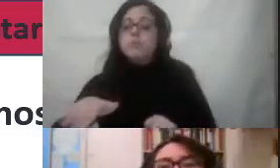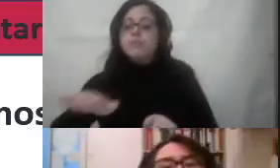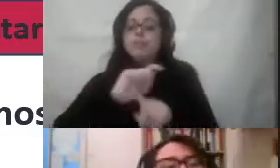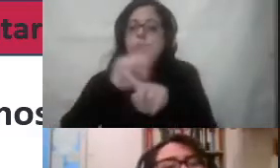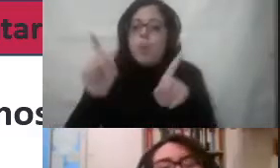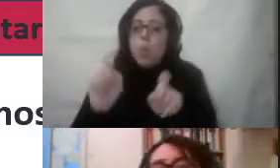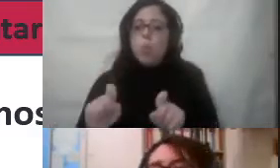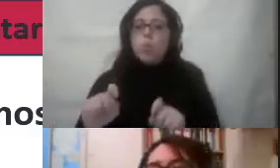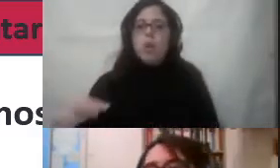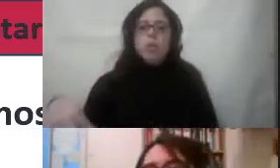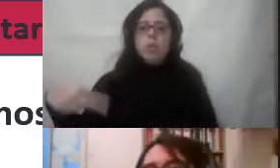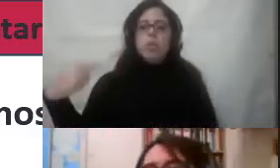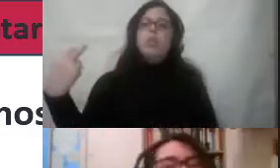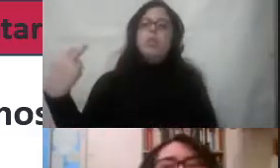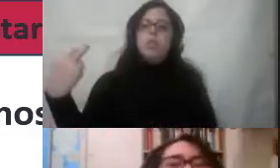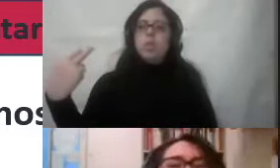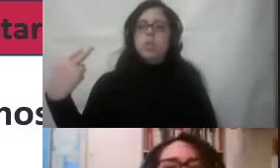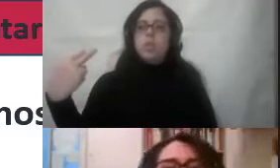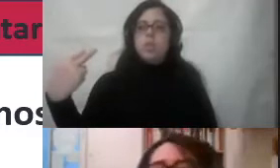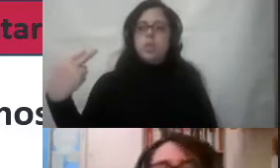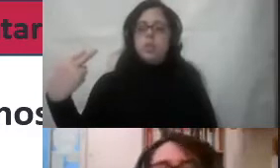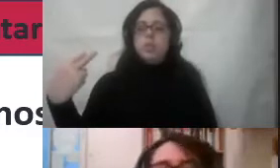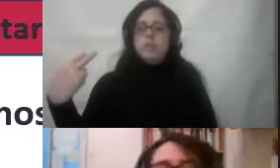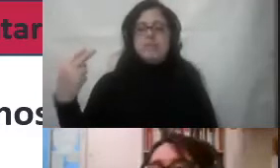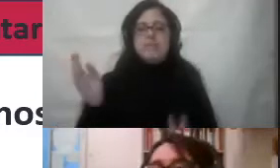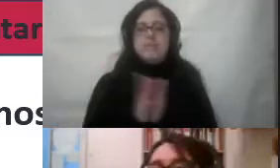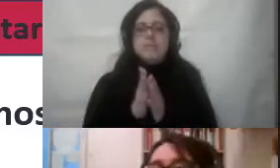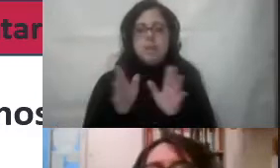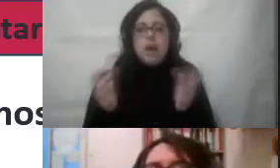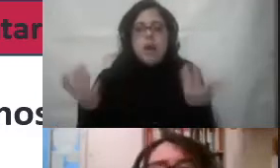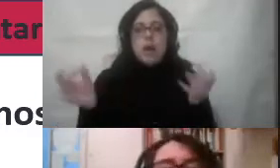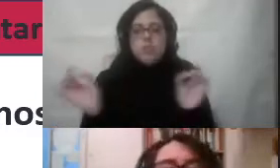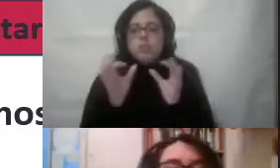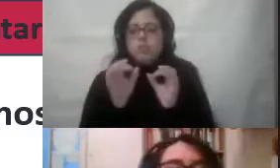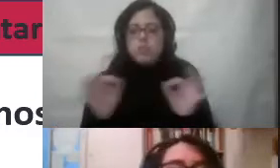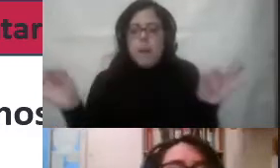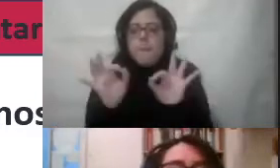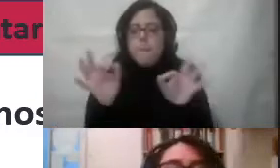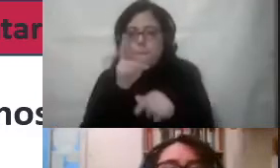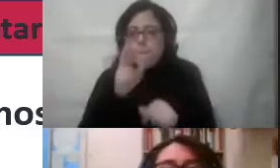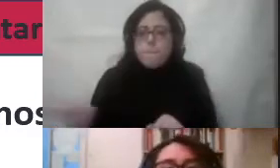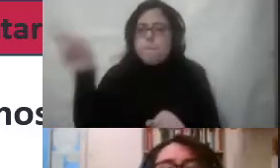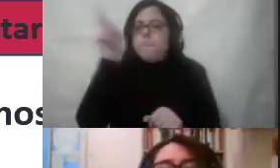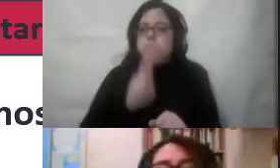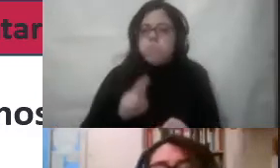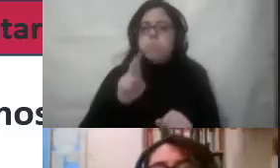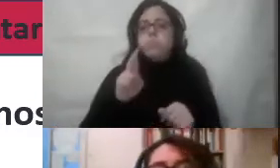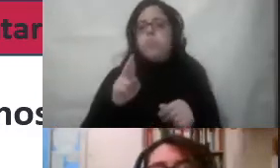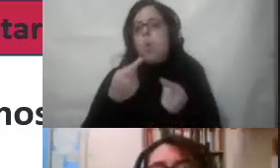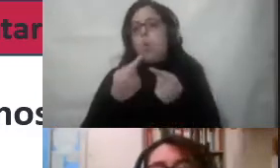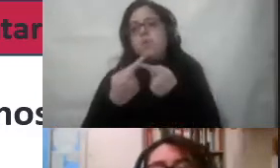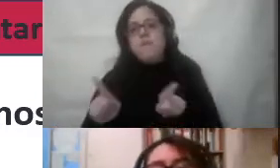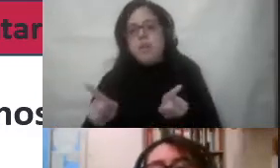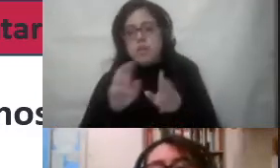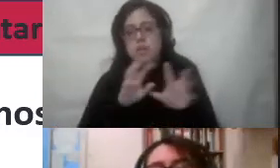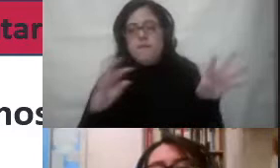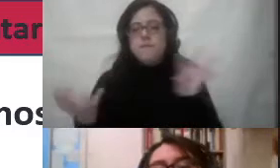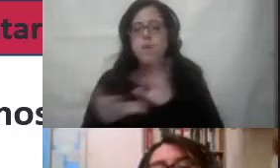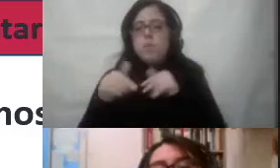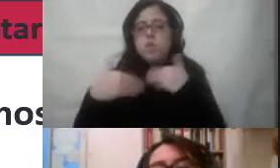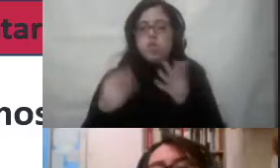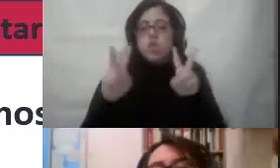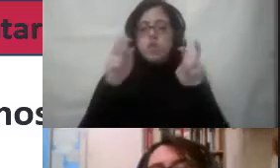dice, ¿sabes qué? Hay que explicar de otra manera, o tenemos que ir por otra parte. Entonces, la evaluación